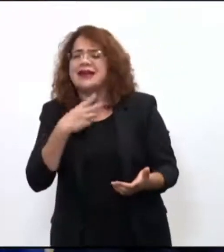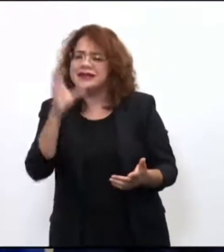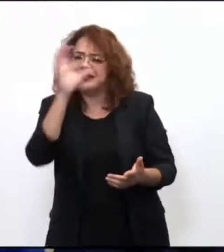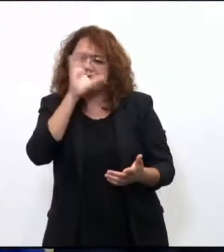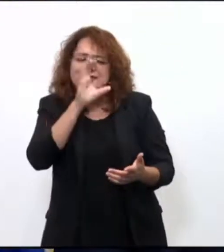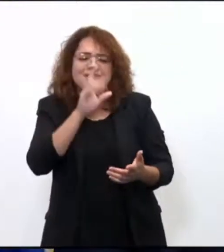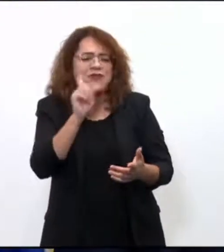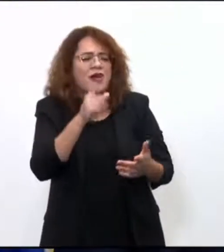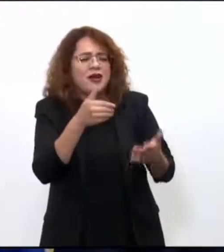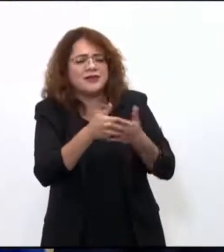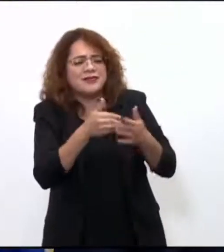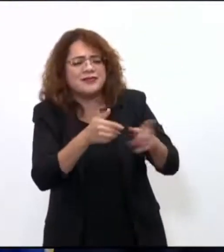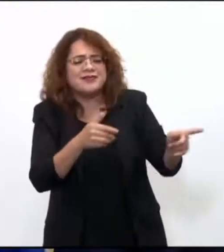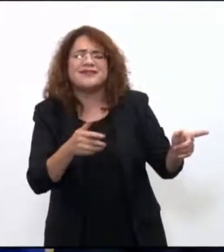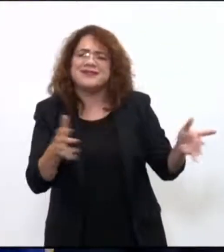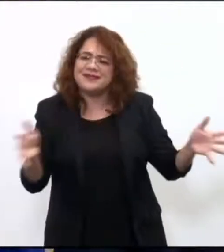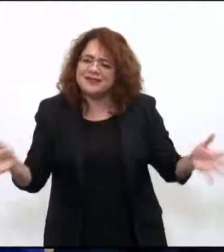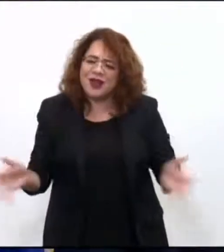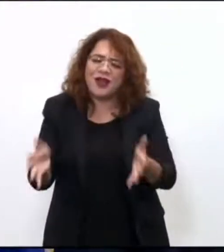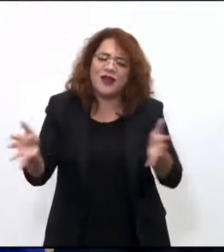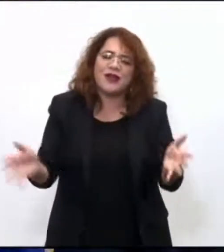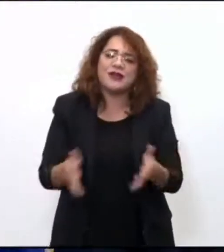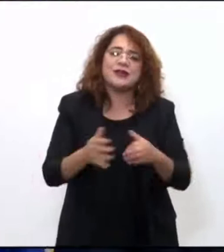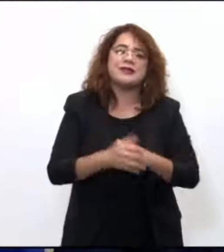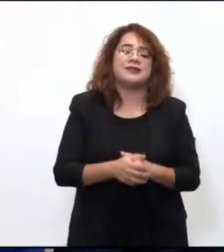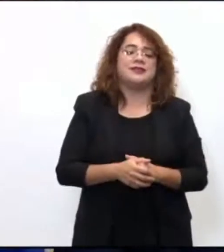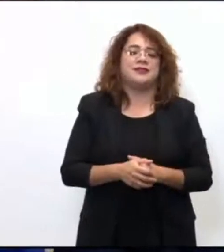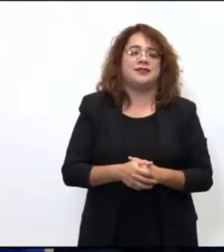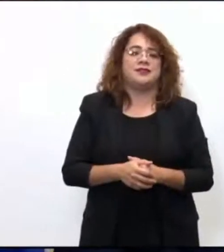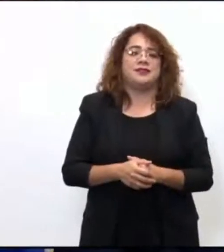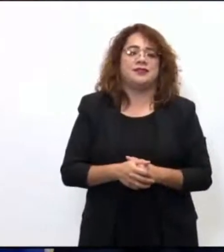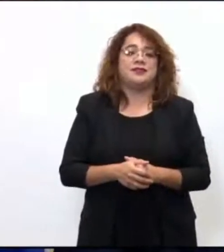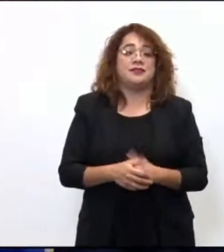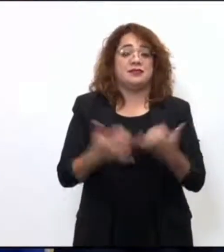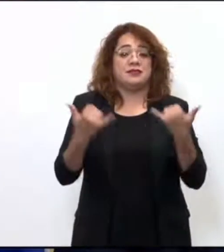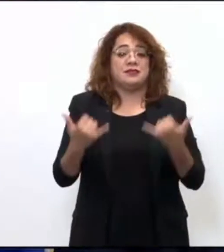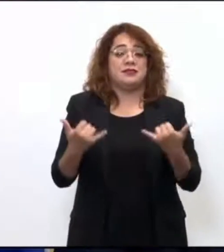Desde el día de hoy hemos tenido